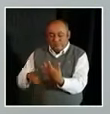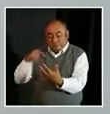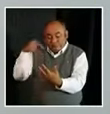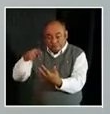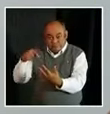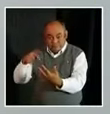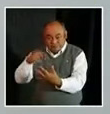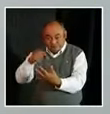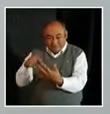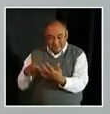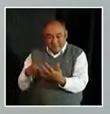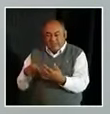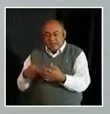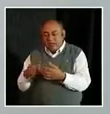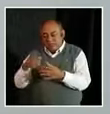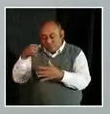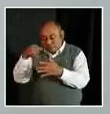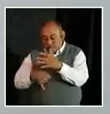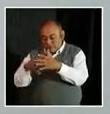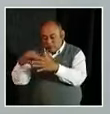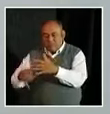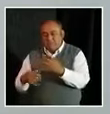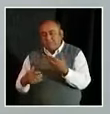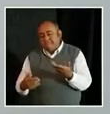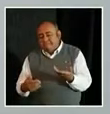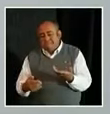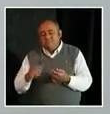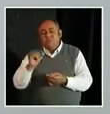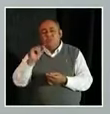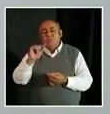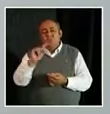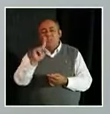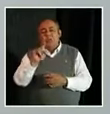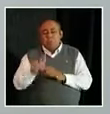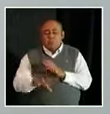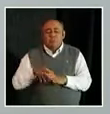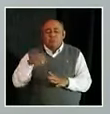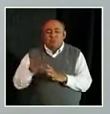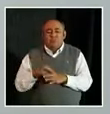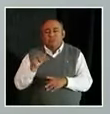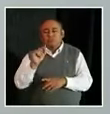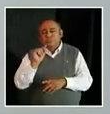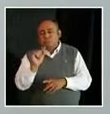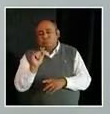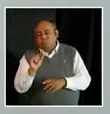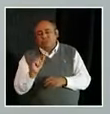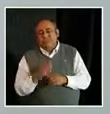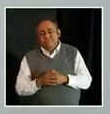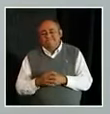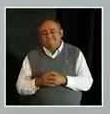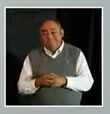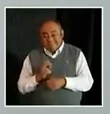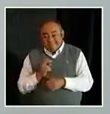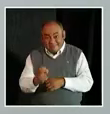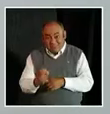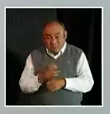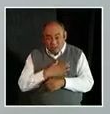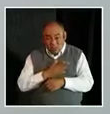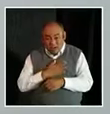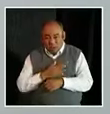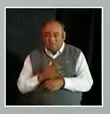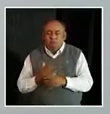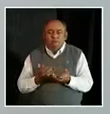dado cifras por abajo de lo esperado. No es una noticia buena